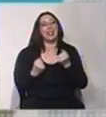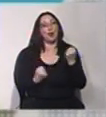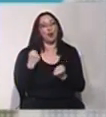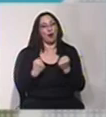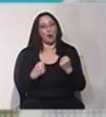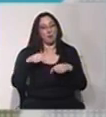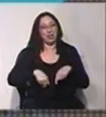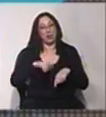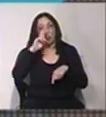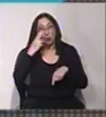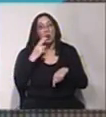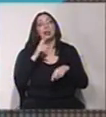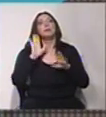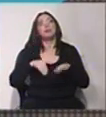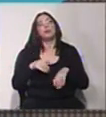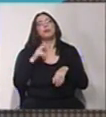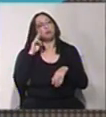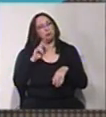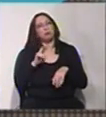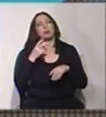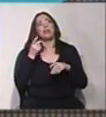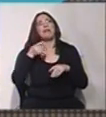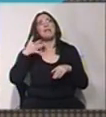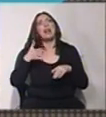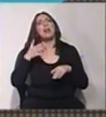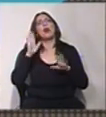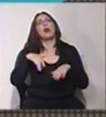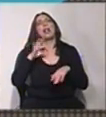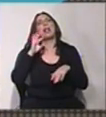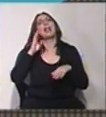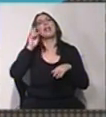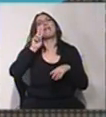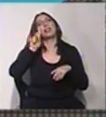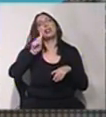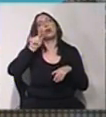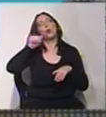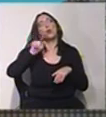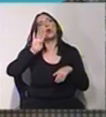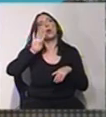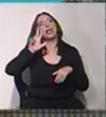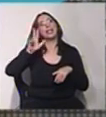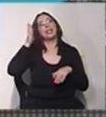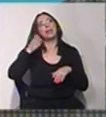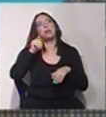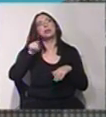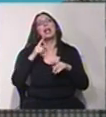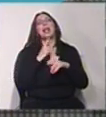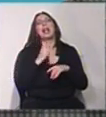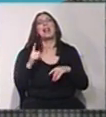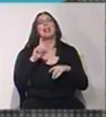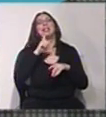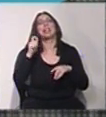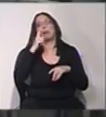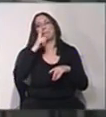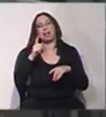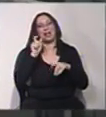atravesó el país, se observó un aumento en el valor de la tasa de suicidio, llegando a un 21.43 cada 100.000